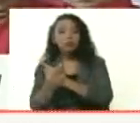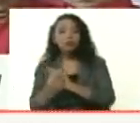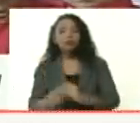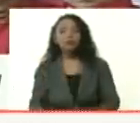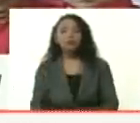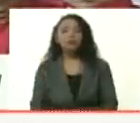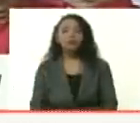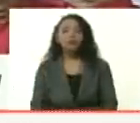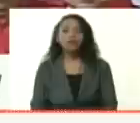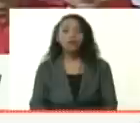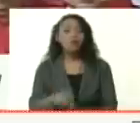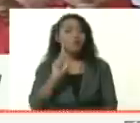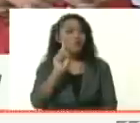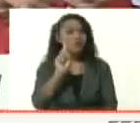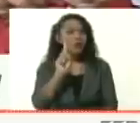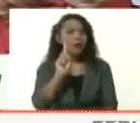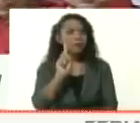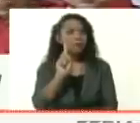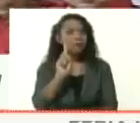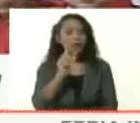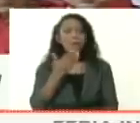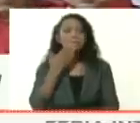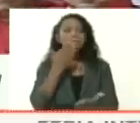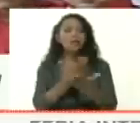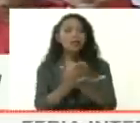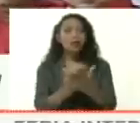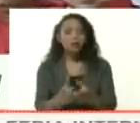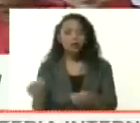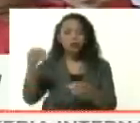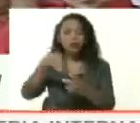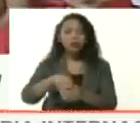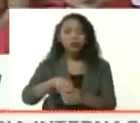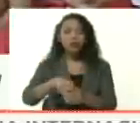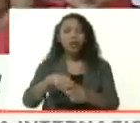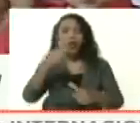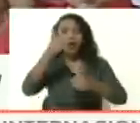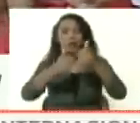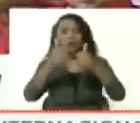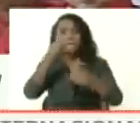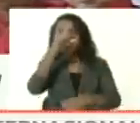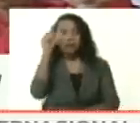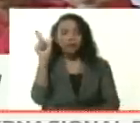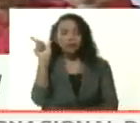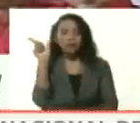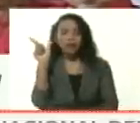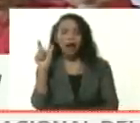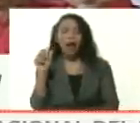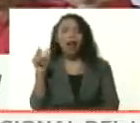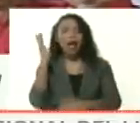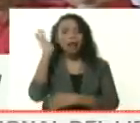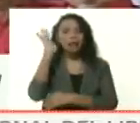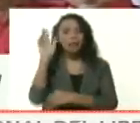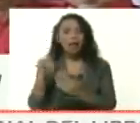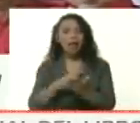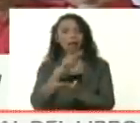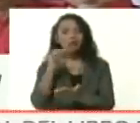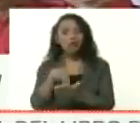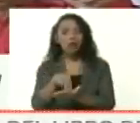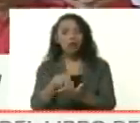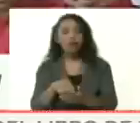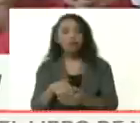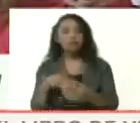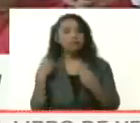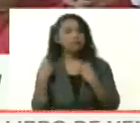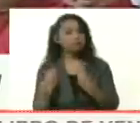algunos cambios. Una de las cosas que ellos pidieron fue la incorporación de los diputados del PSUV a la Asamblea Nacional. ¿Para